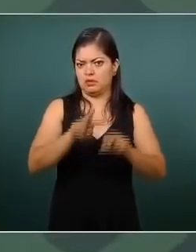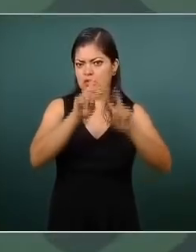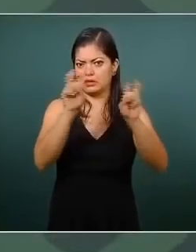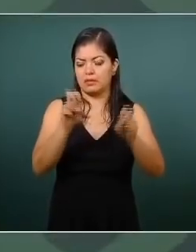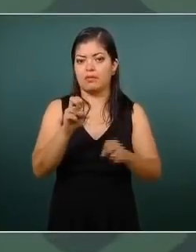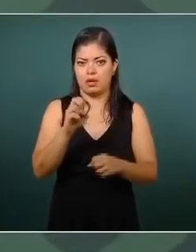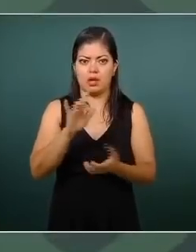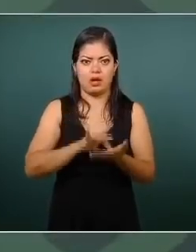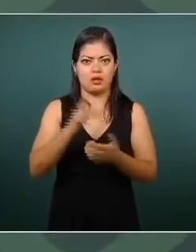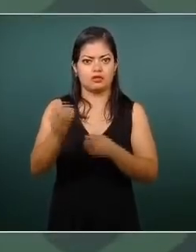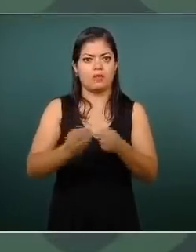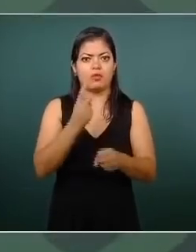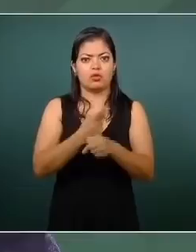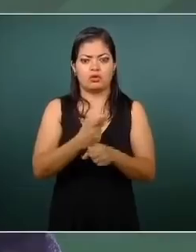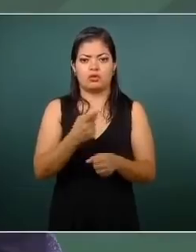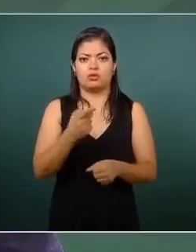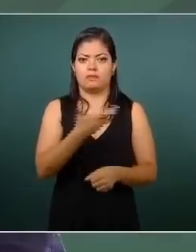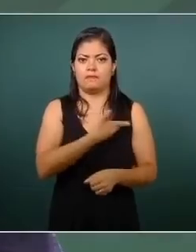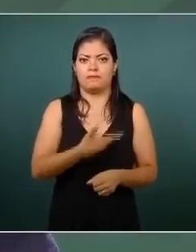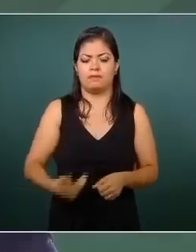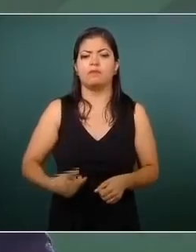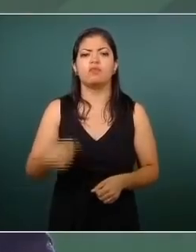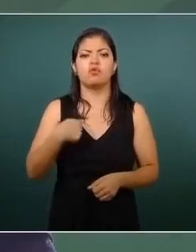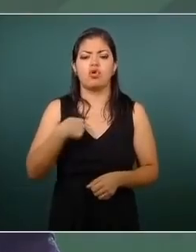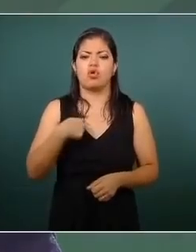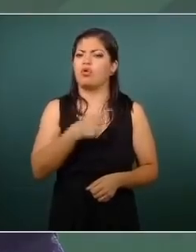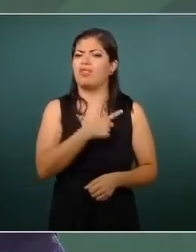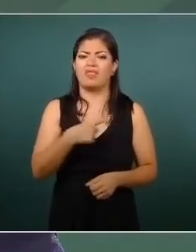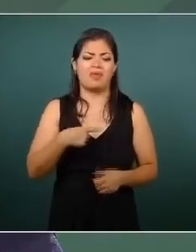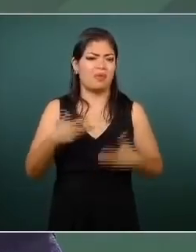la oportunidad que hay de platicarlo con el presidente y lo haré como deben de